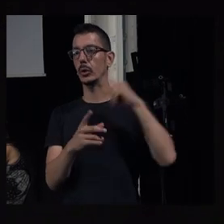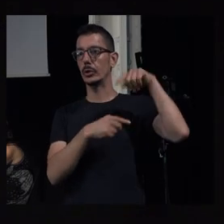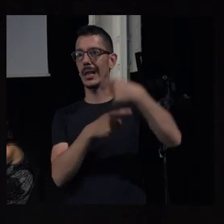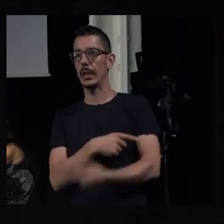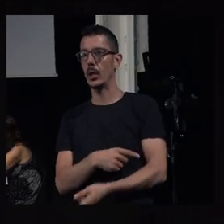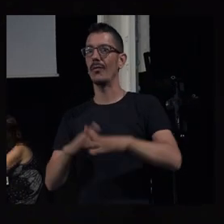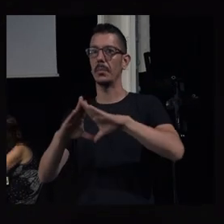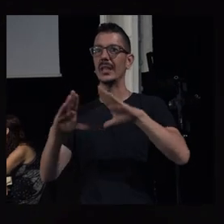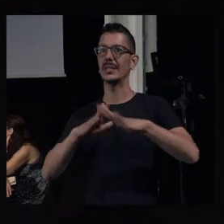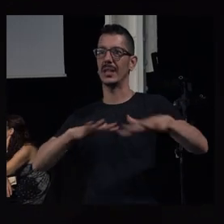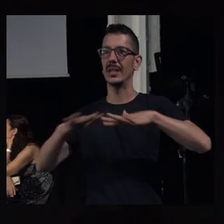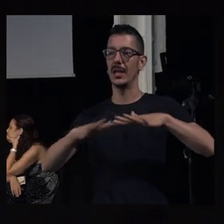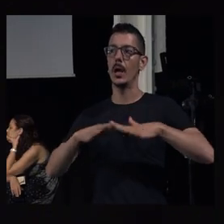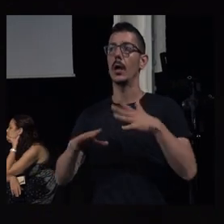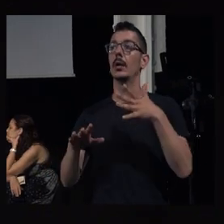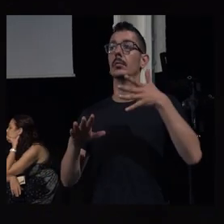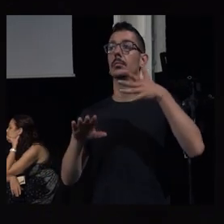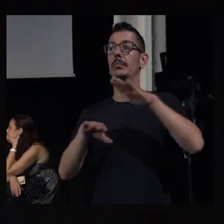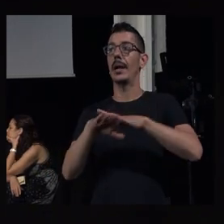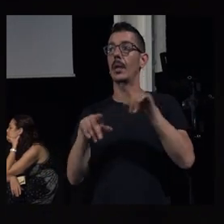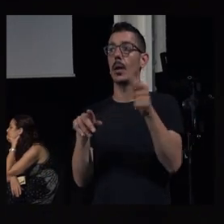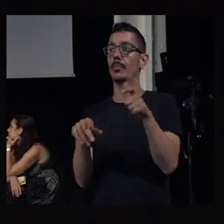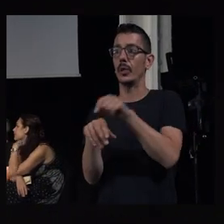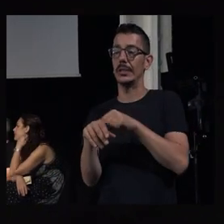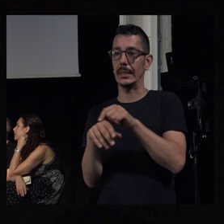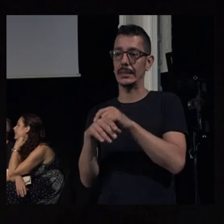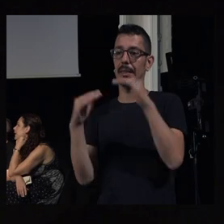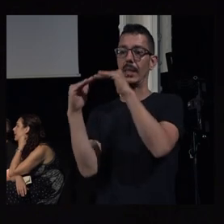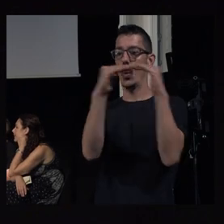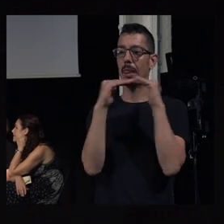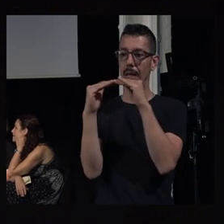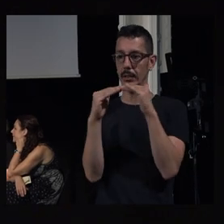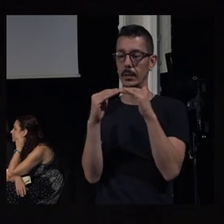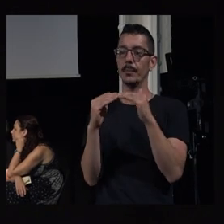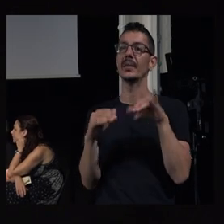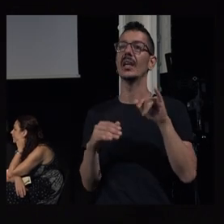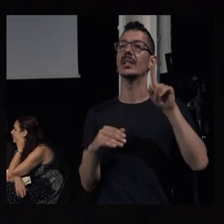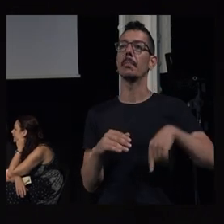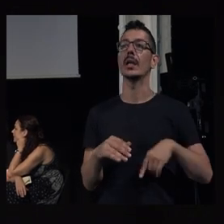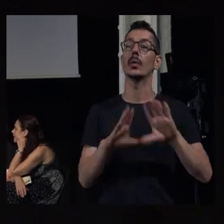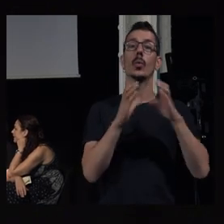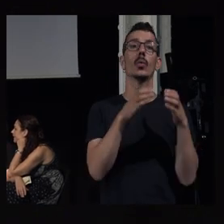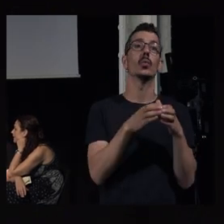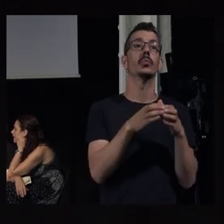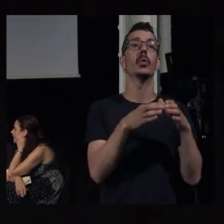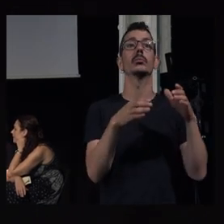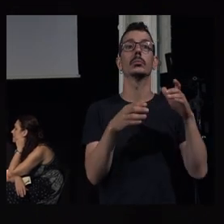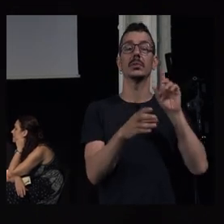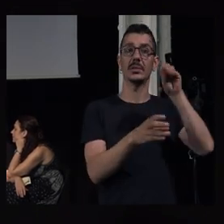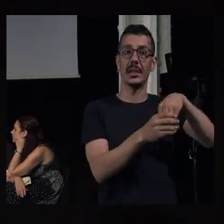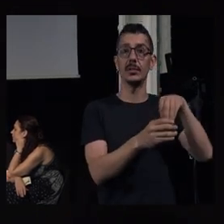Vengo de Plaza Andreo, que no sé si lo conoceréis, pero es una asociación que se presenta cada 4 años a las elecciones municipales de su pueblo para